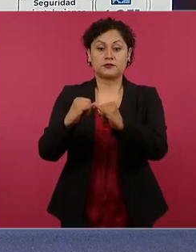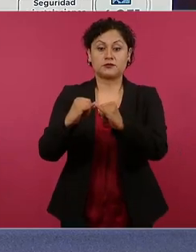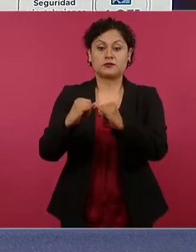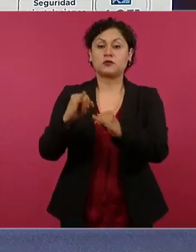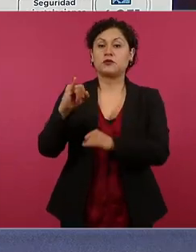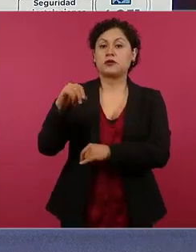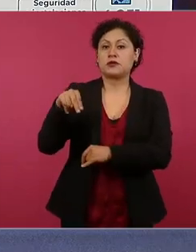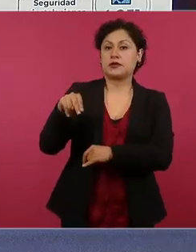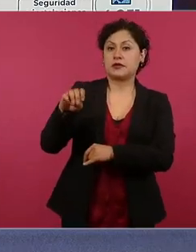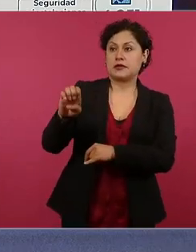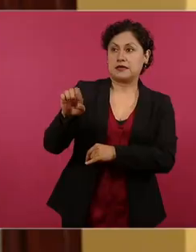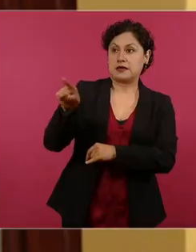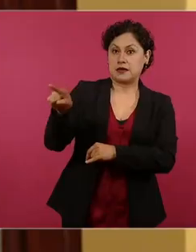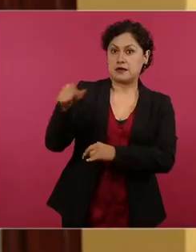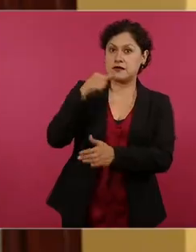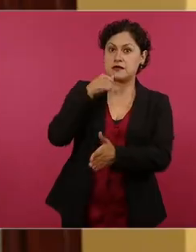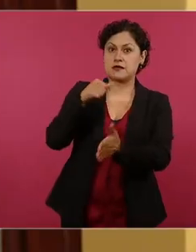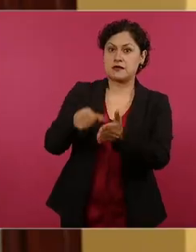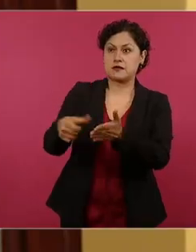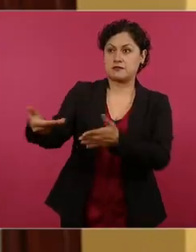Nacional Electoral, el INE,